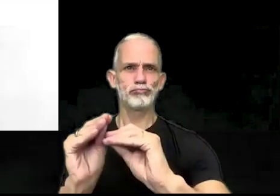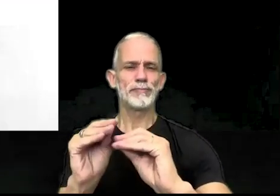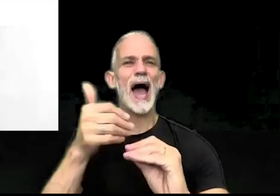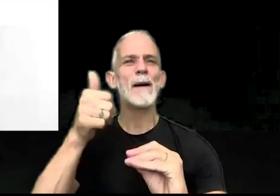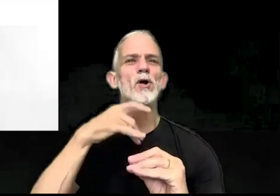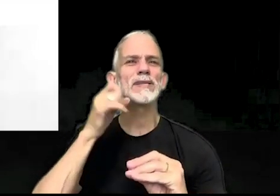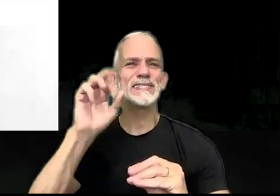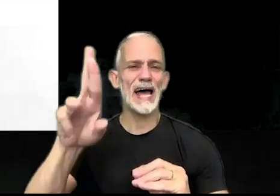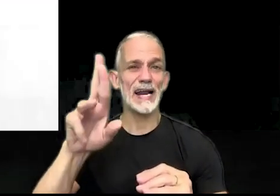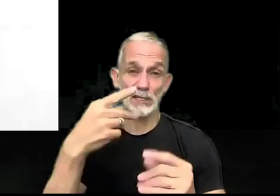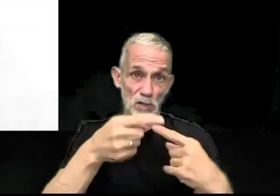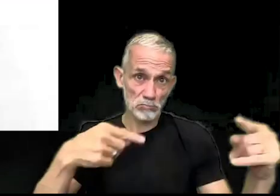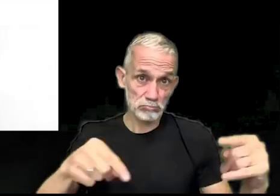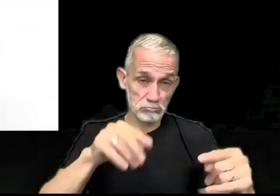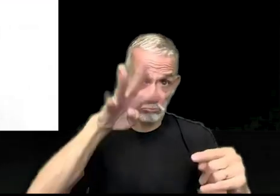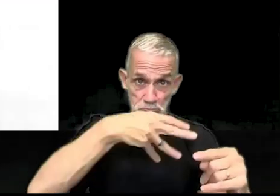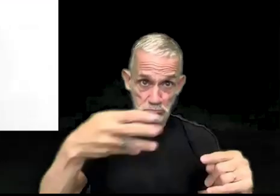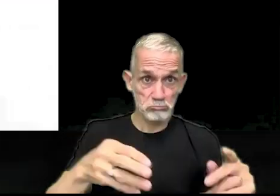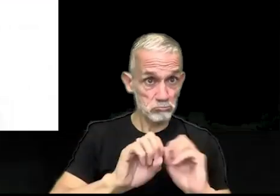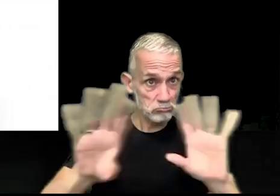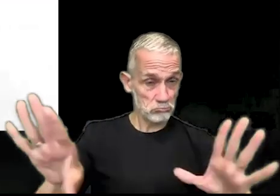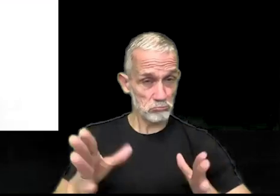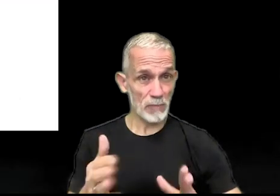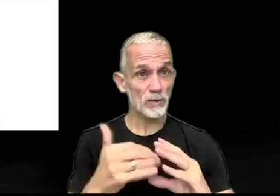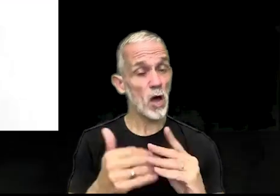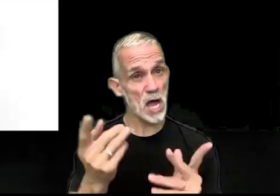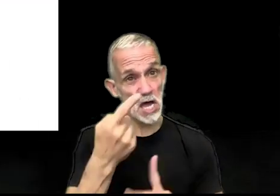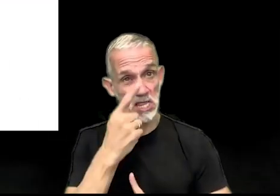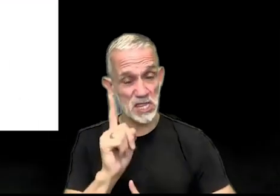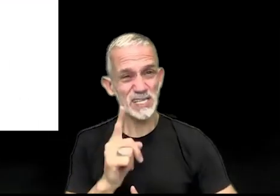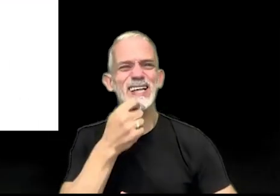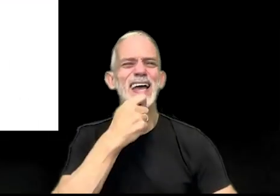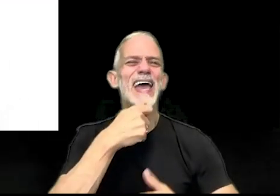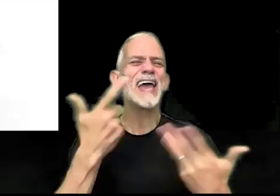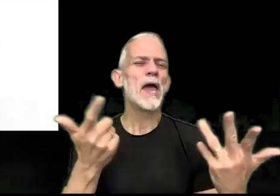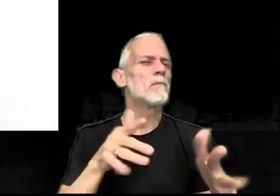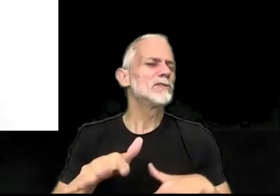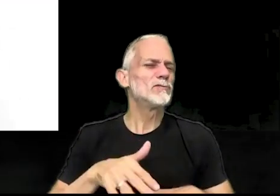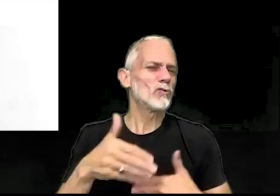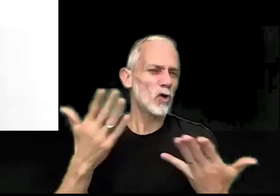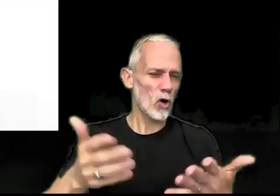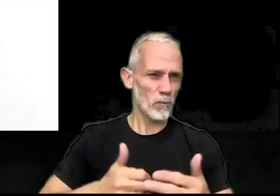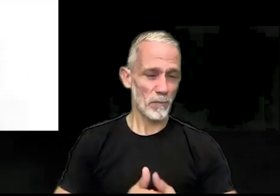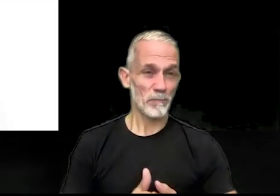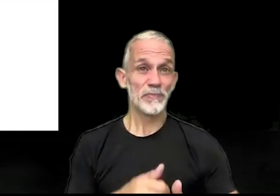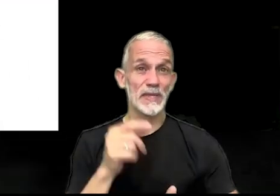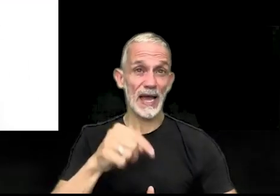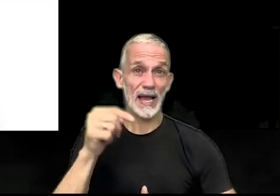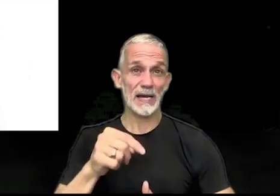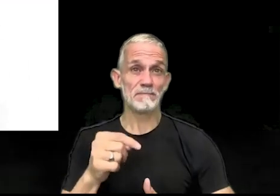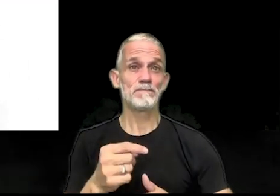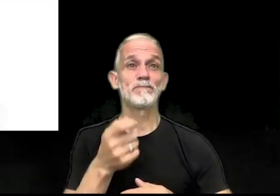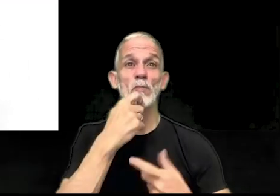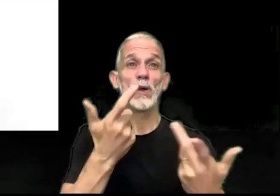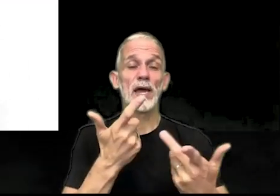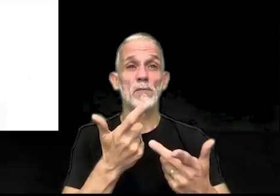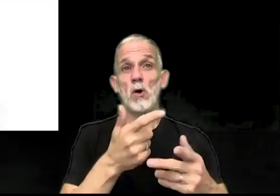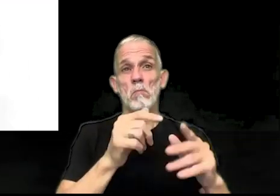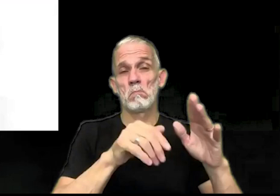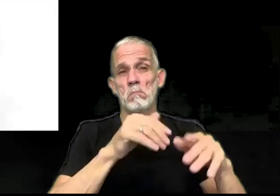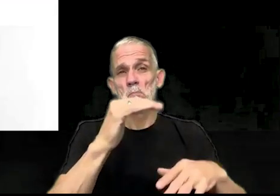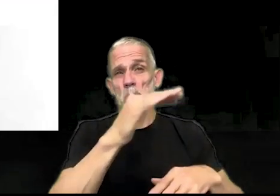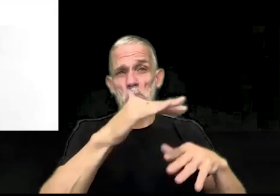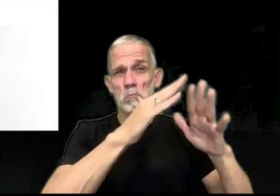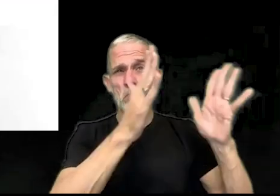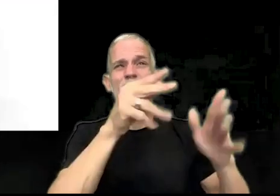como este material lo van a recibir, que era interesante que vieran una situación. En este caso, es un inmueble